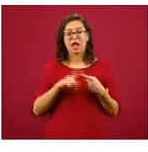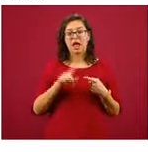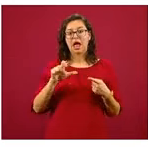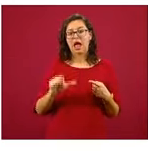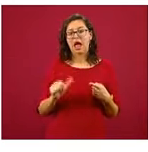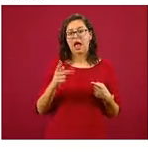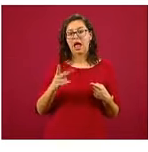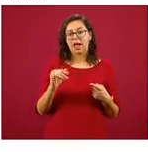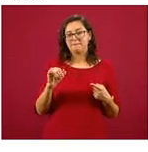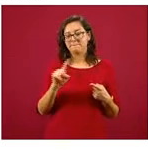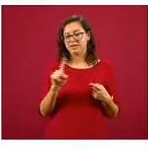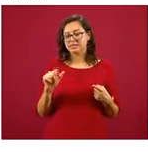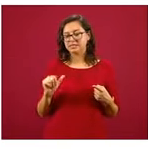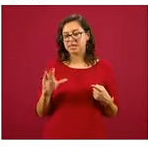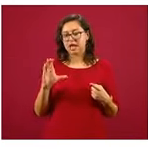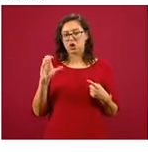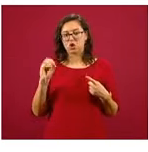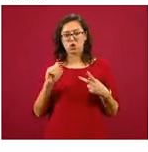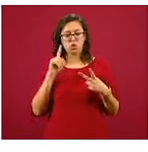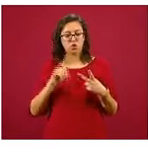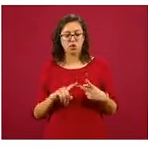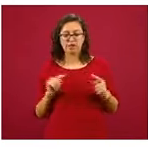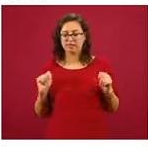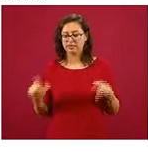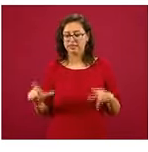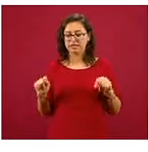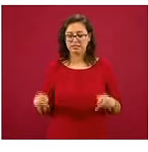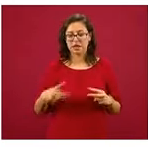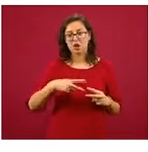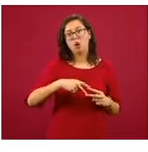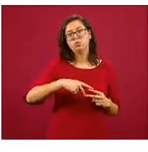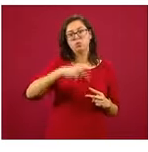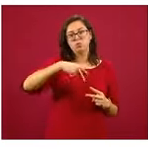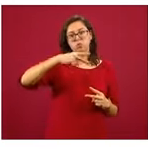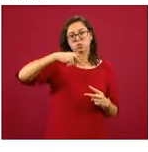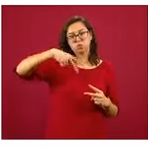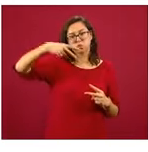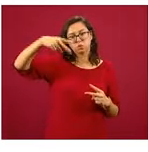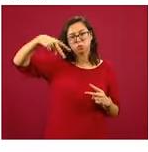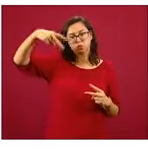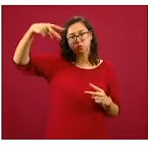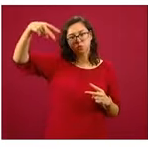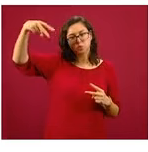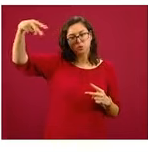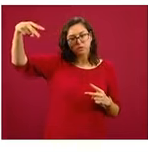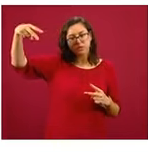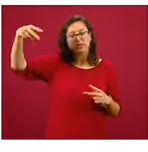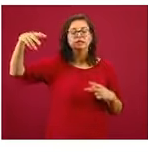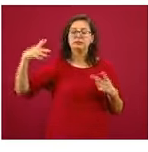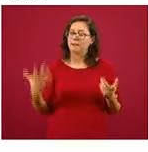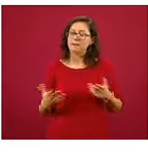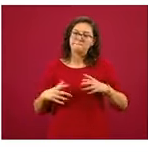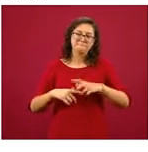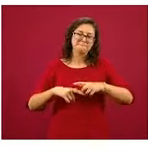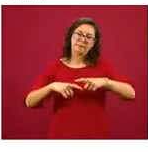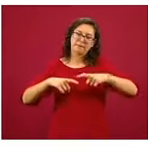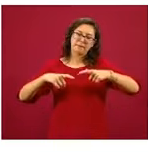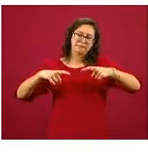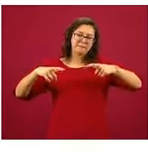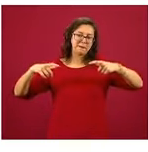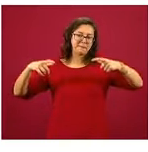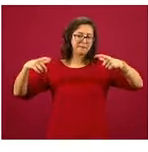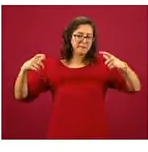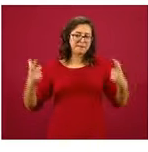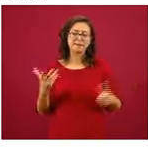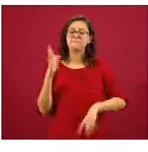Tlaxcala precisamente, los que tienen esta tendencia ascendente continua durante todo este periodo de observación y que